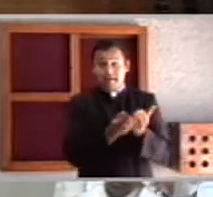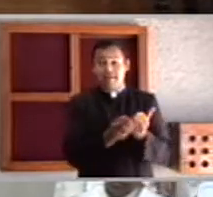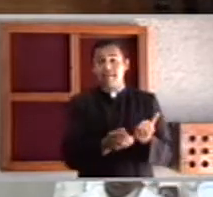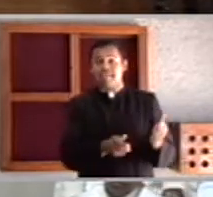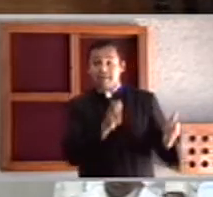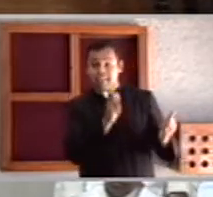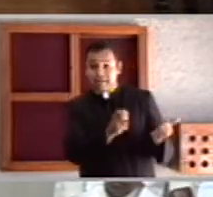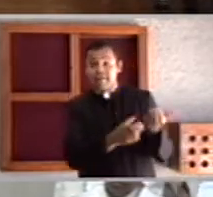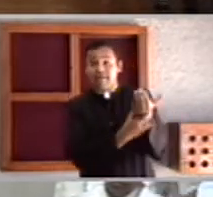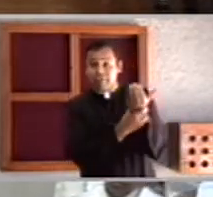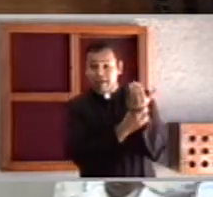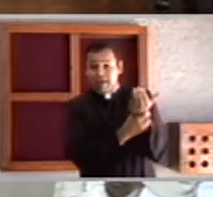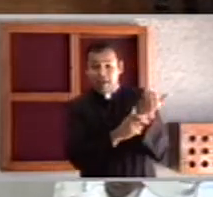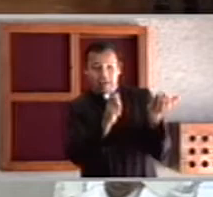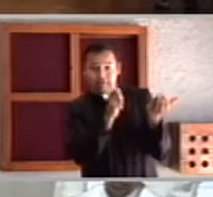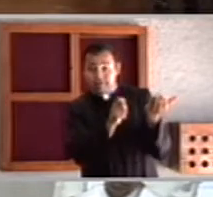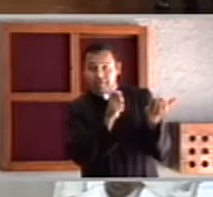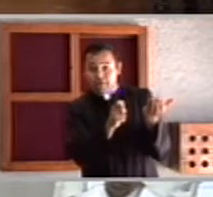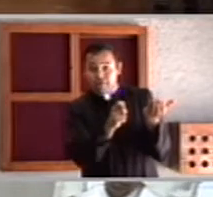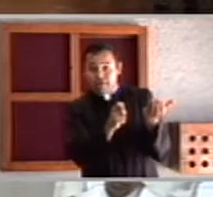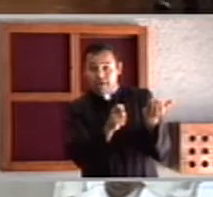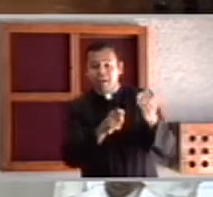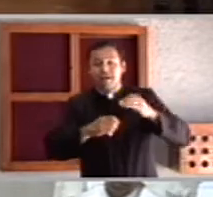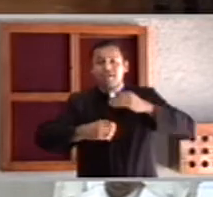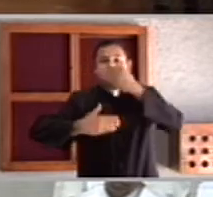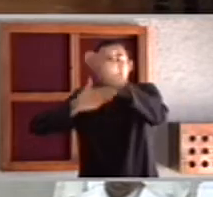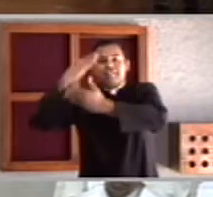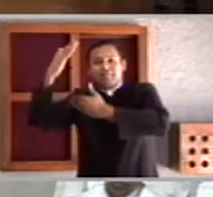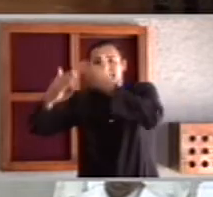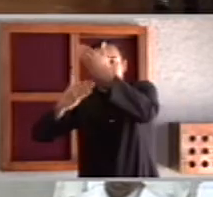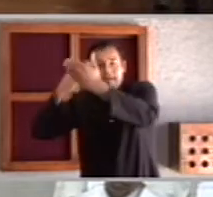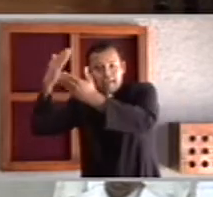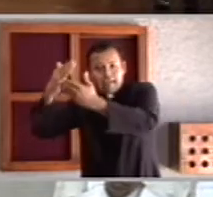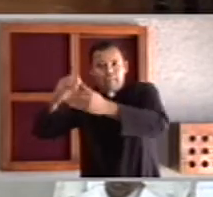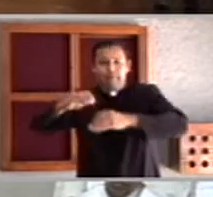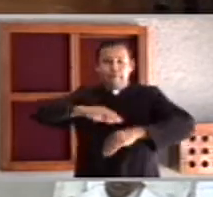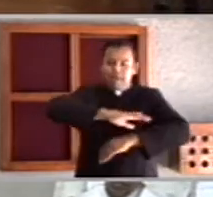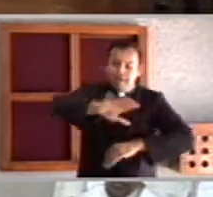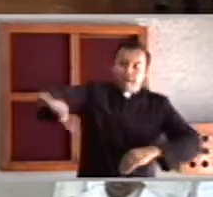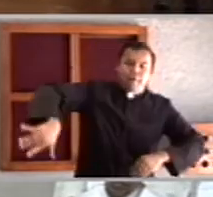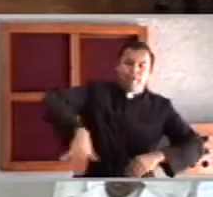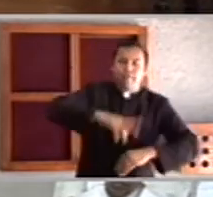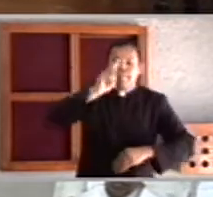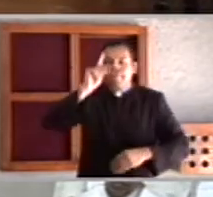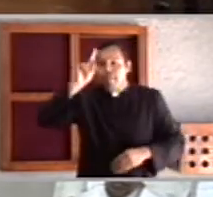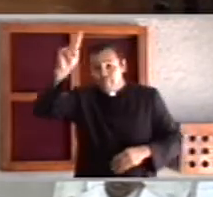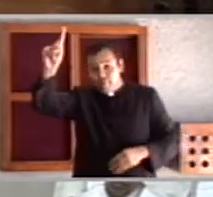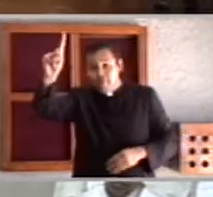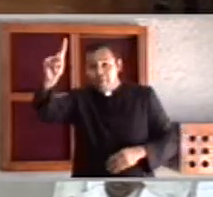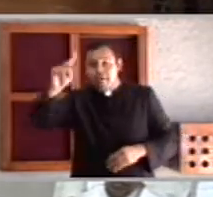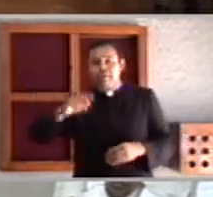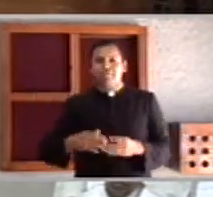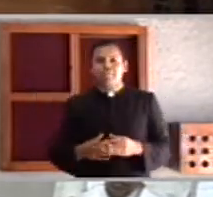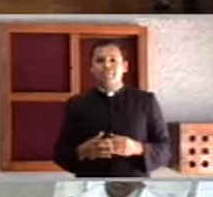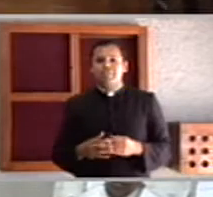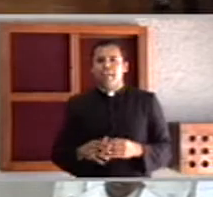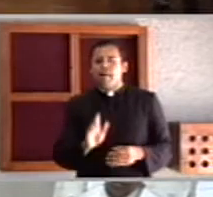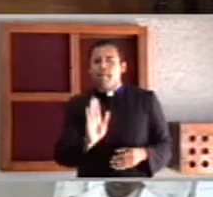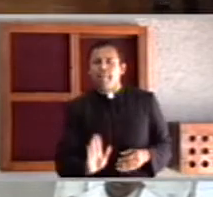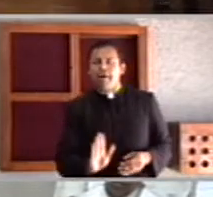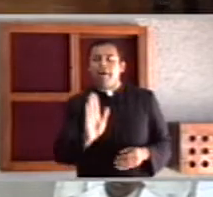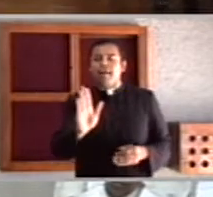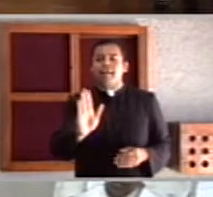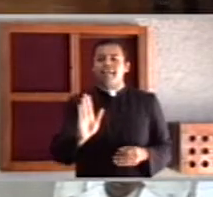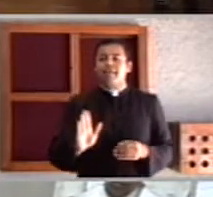la experiencia del gozo de estar con Jesús, esa alegría que cantó la Virgen en